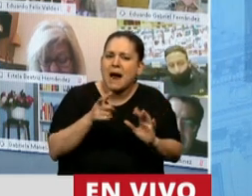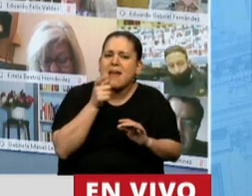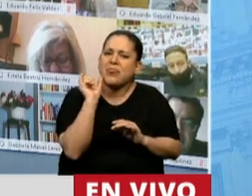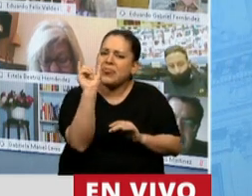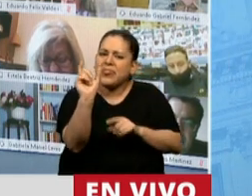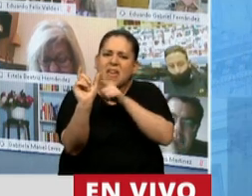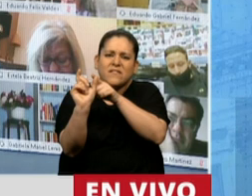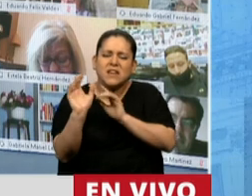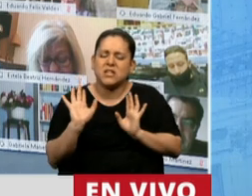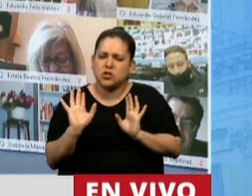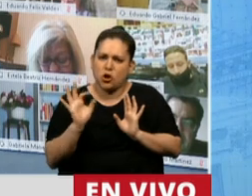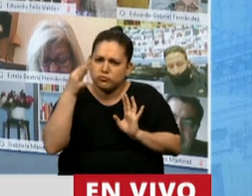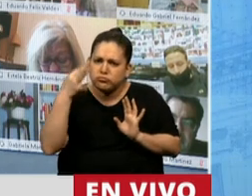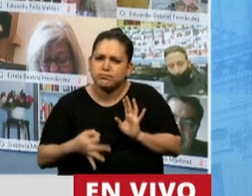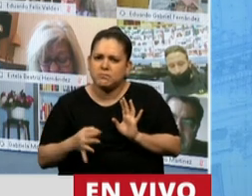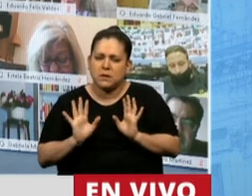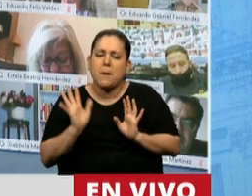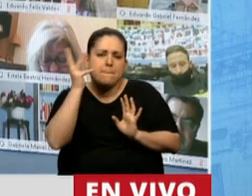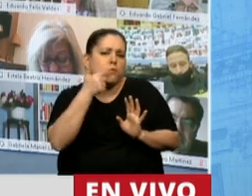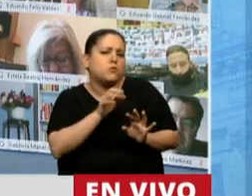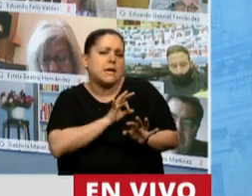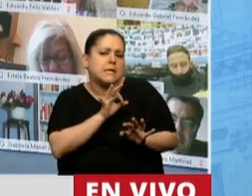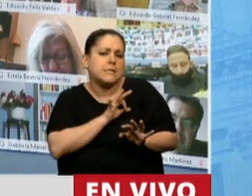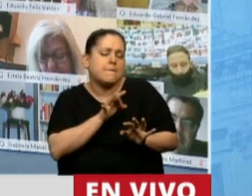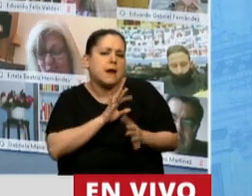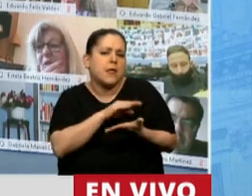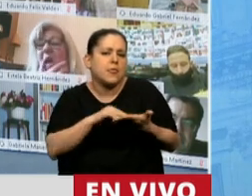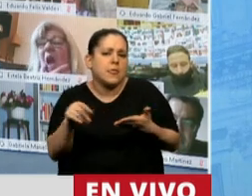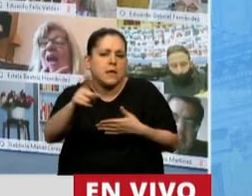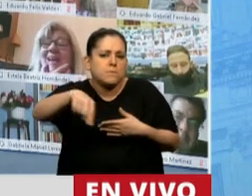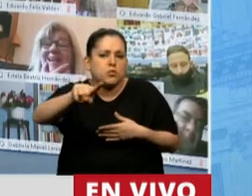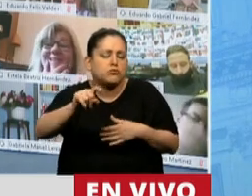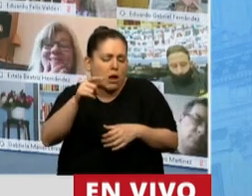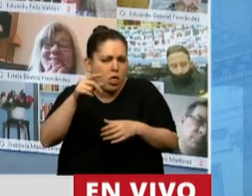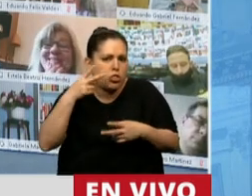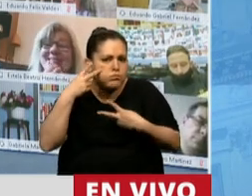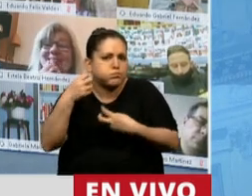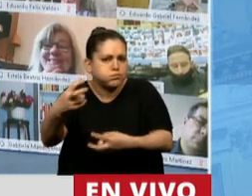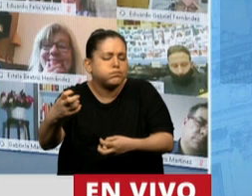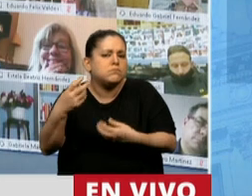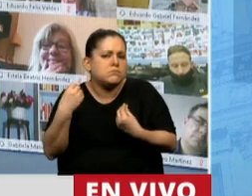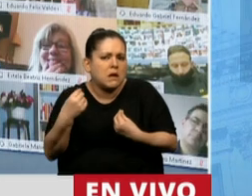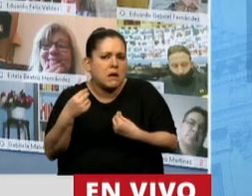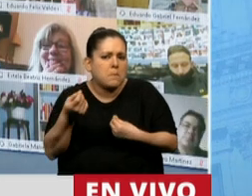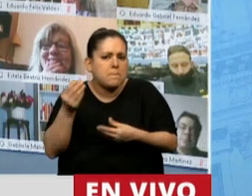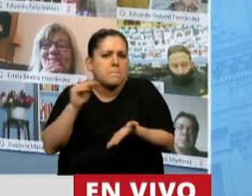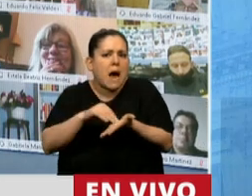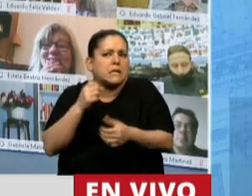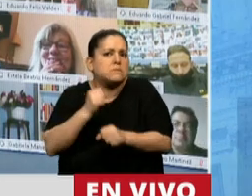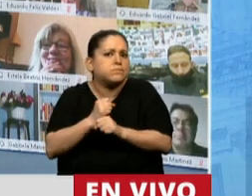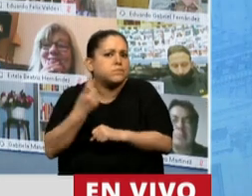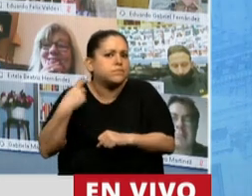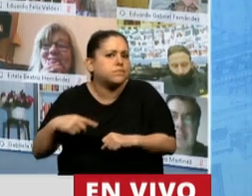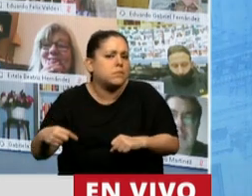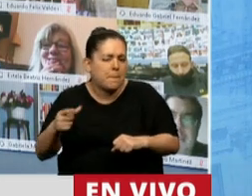definido a último momento gustaría saber Entonces los diputados que han trabajado esto sobre qué base trabajan